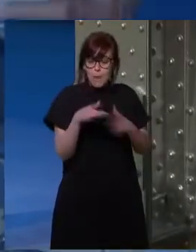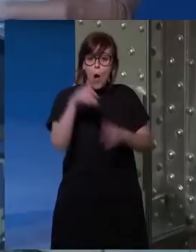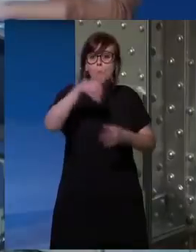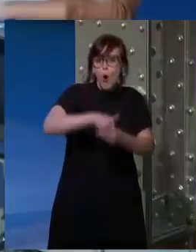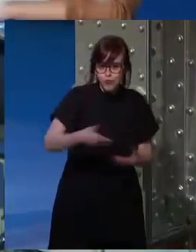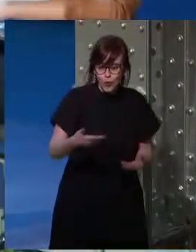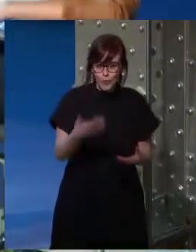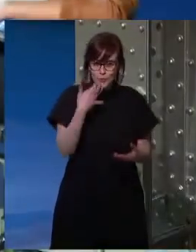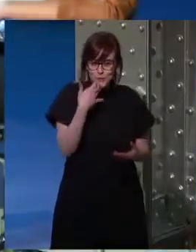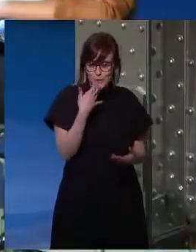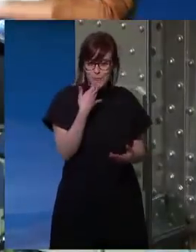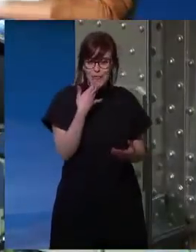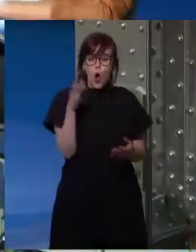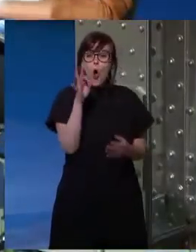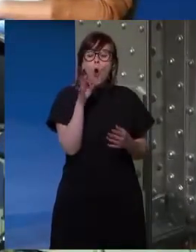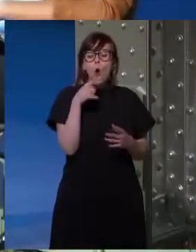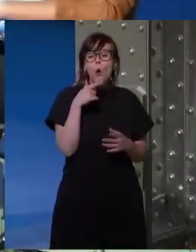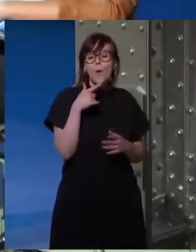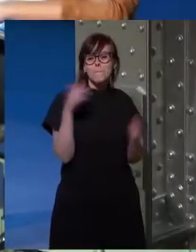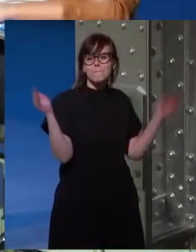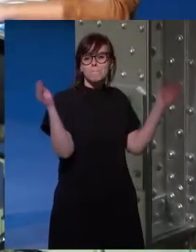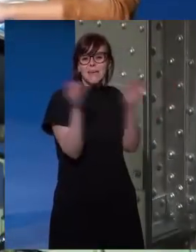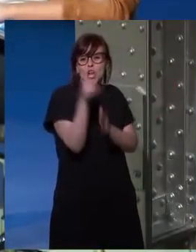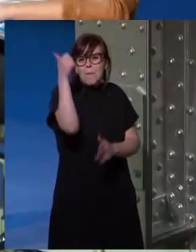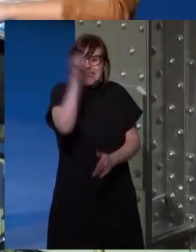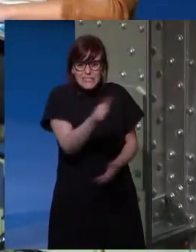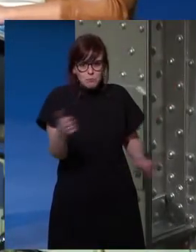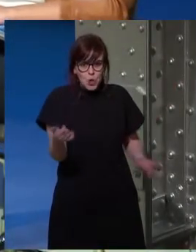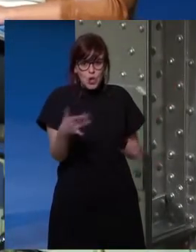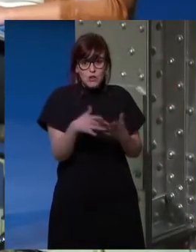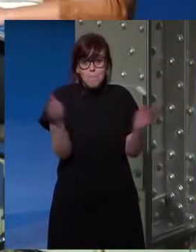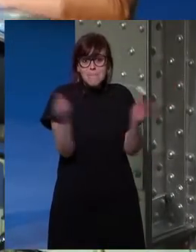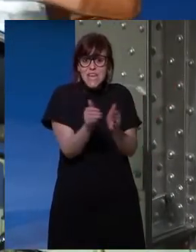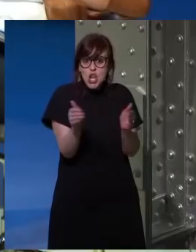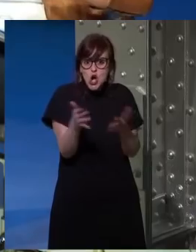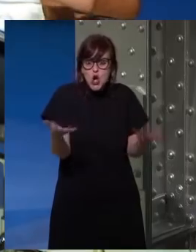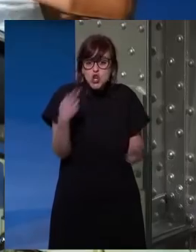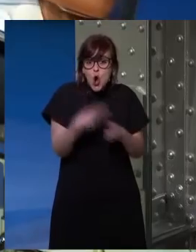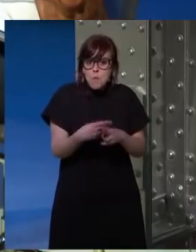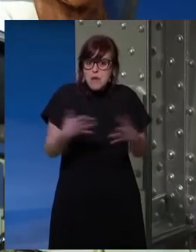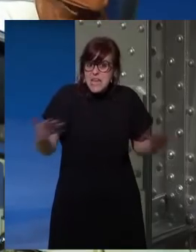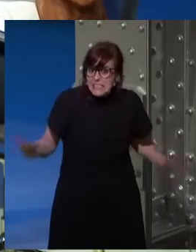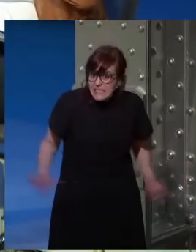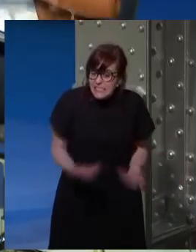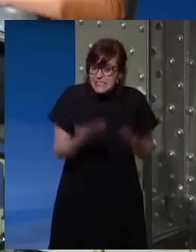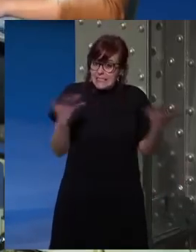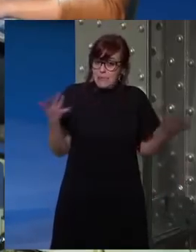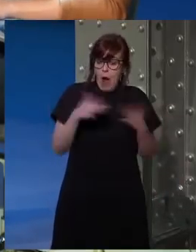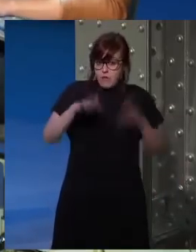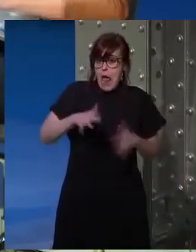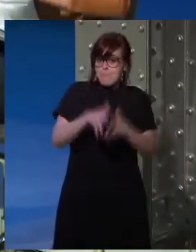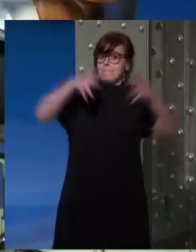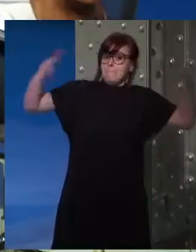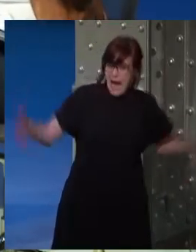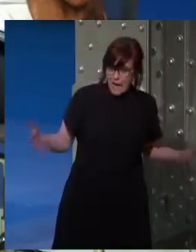que pelear contra los llamados micromachismos, que no sé muy bien por qué se les llama micros. Sí, porque al final es machismo y no hace falta